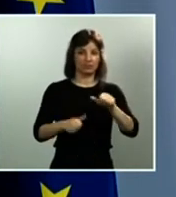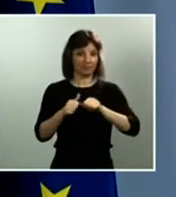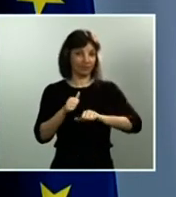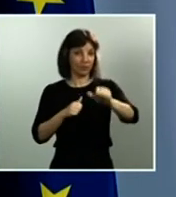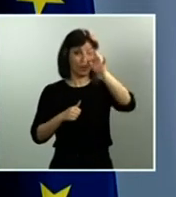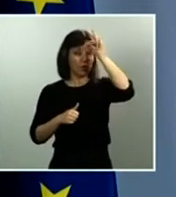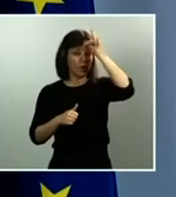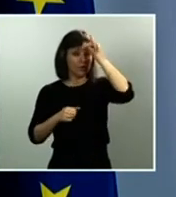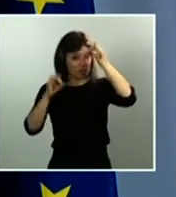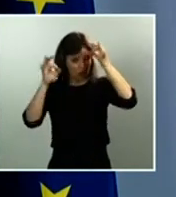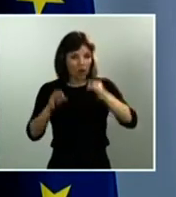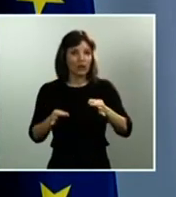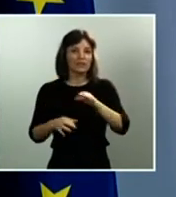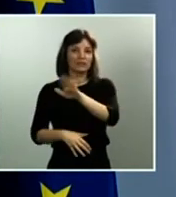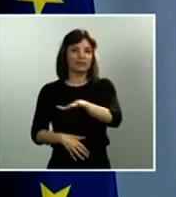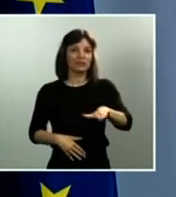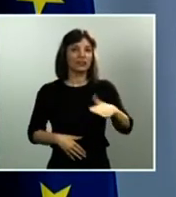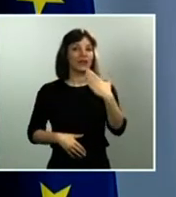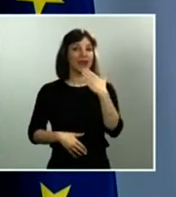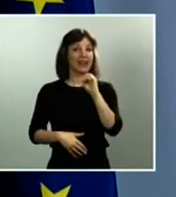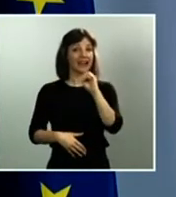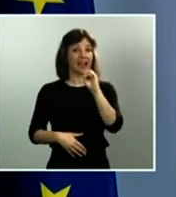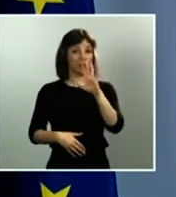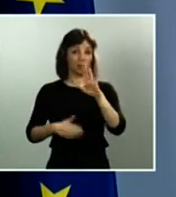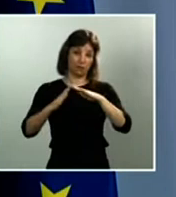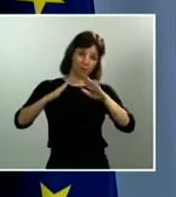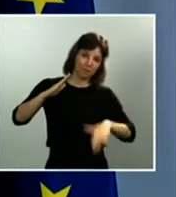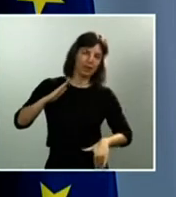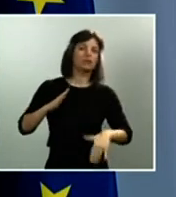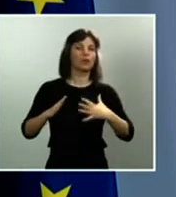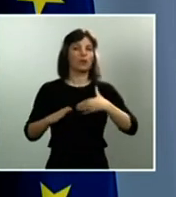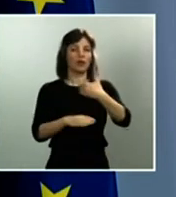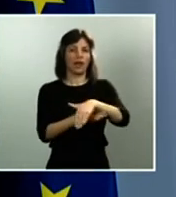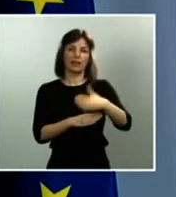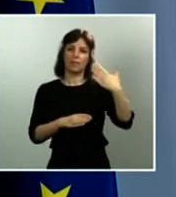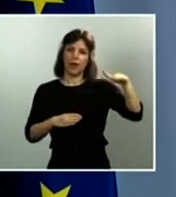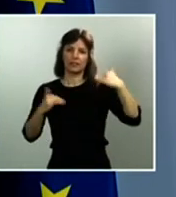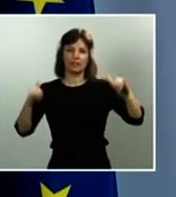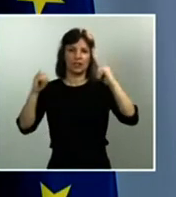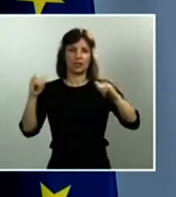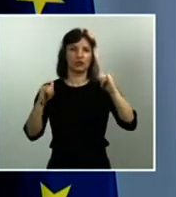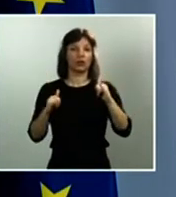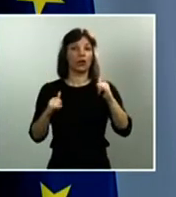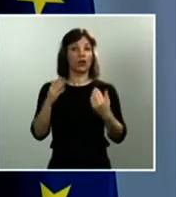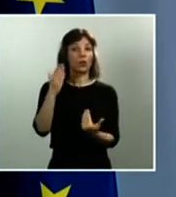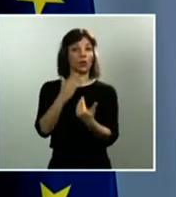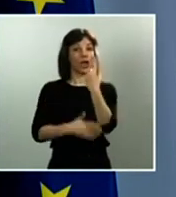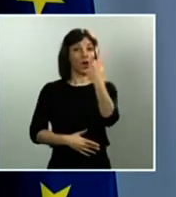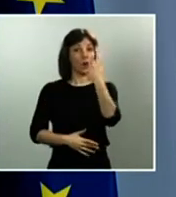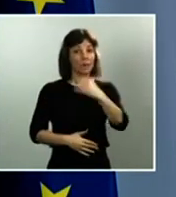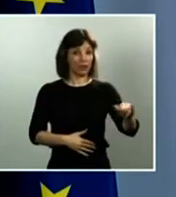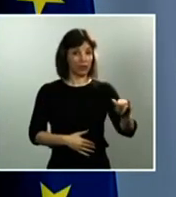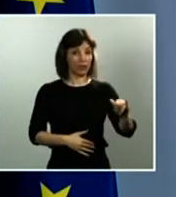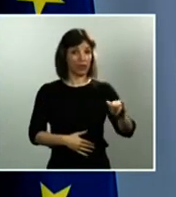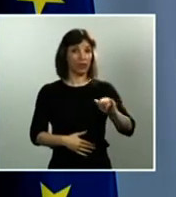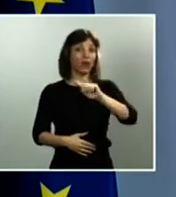niños y niñas de hasta 14 años podrán salir a dar paseos y a jugar en la calle una vez al día. Durante una hora, en un entorno